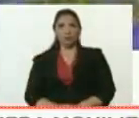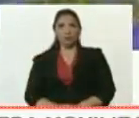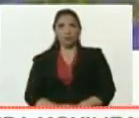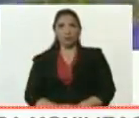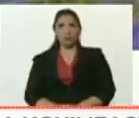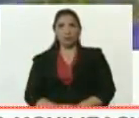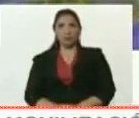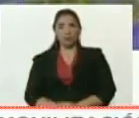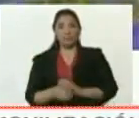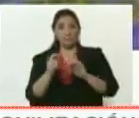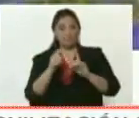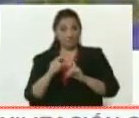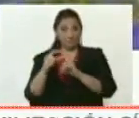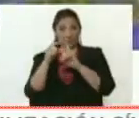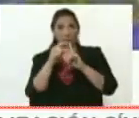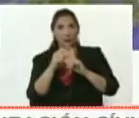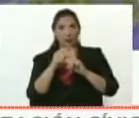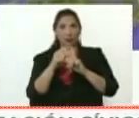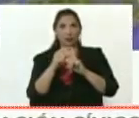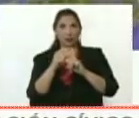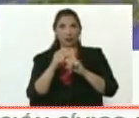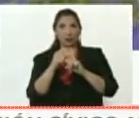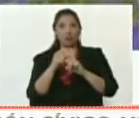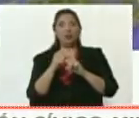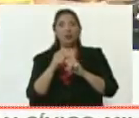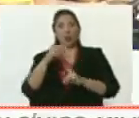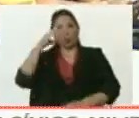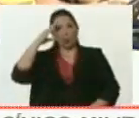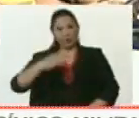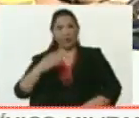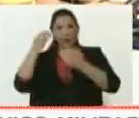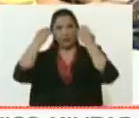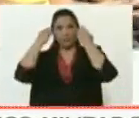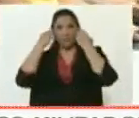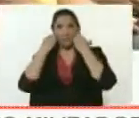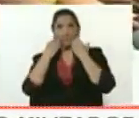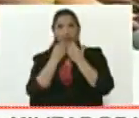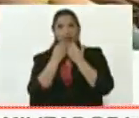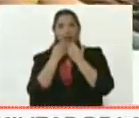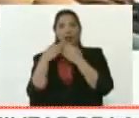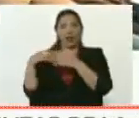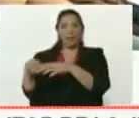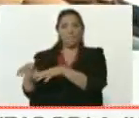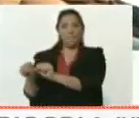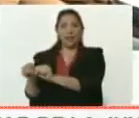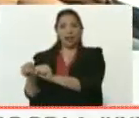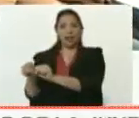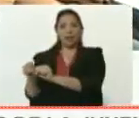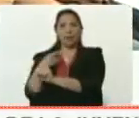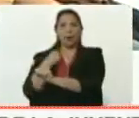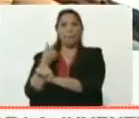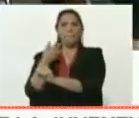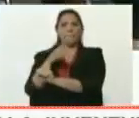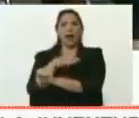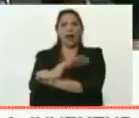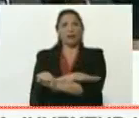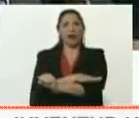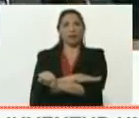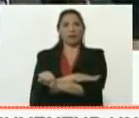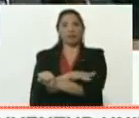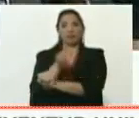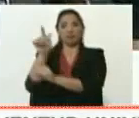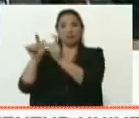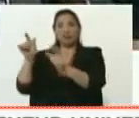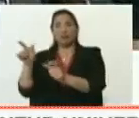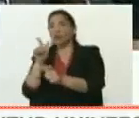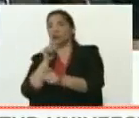una frase del comandante Fidel, el imperialismo mata a sus enemigos,